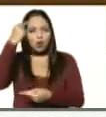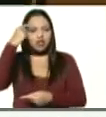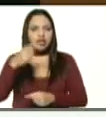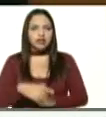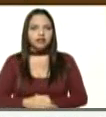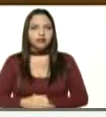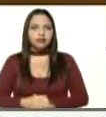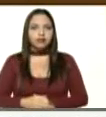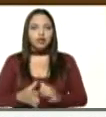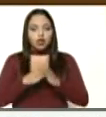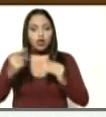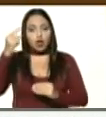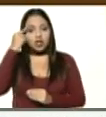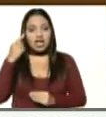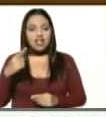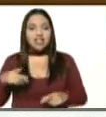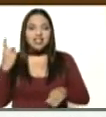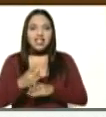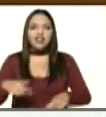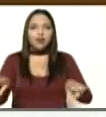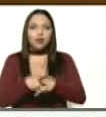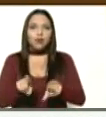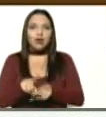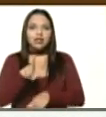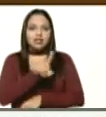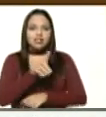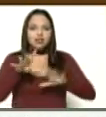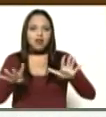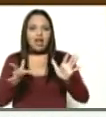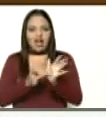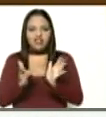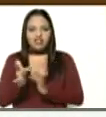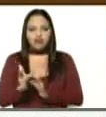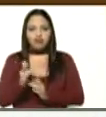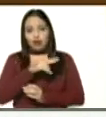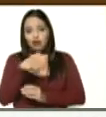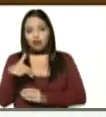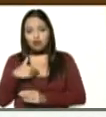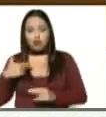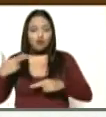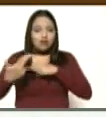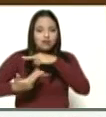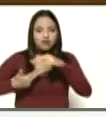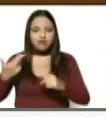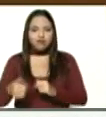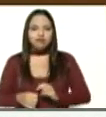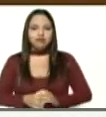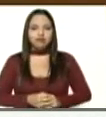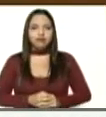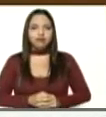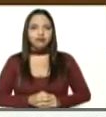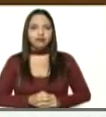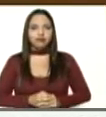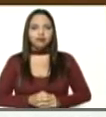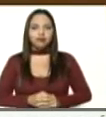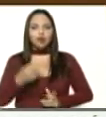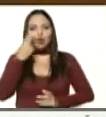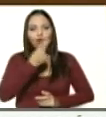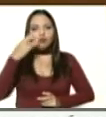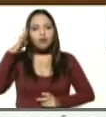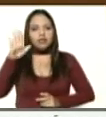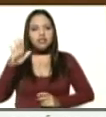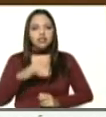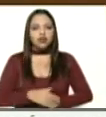Todos los días deben ser un 19 de abril para nosotros, con rebeldía, con compromiso,